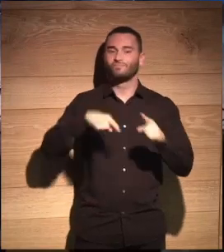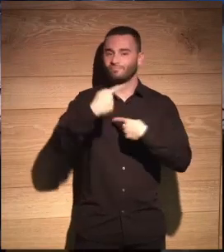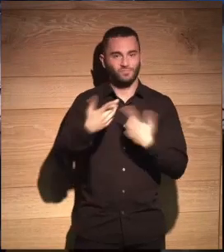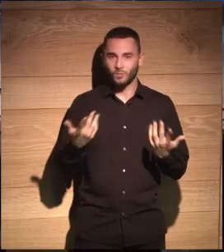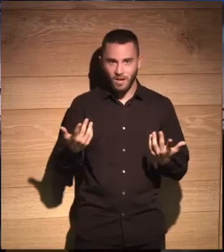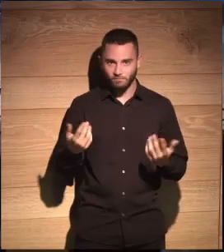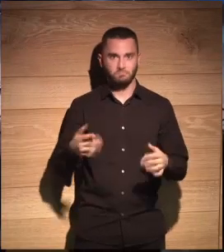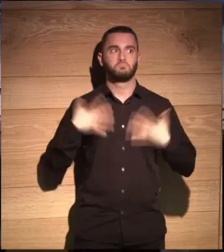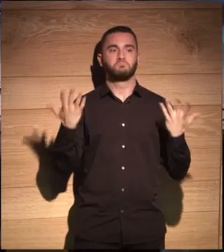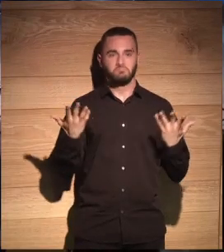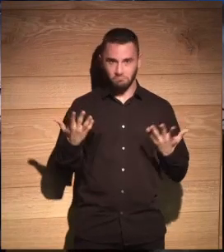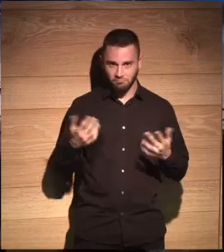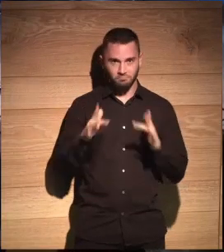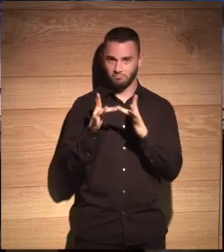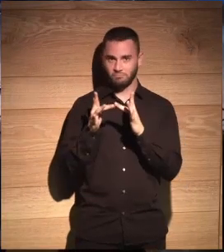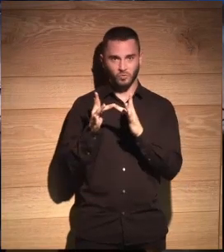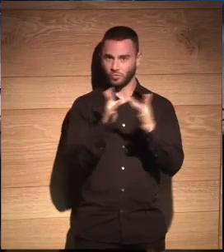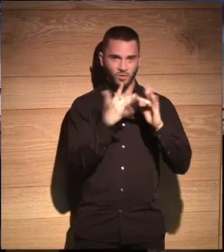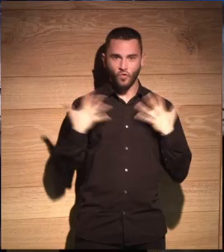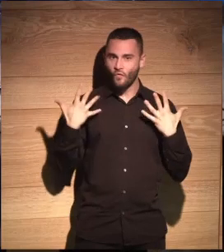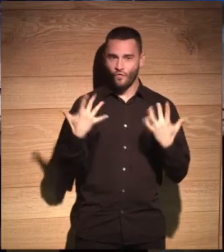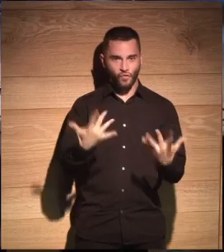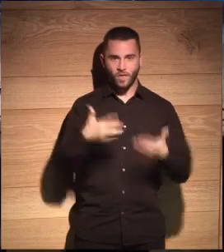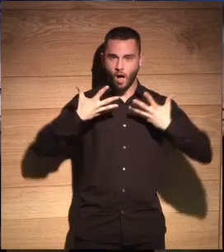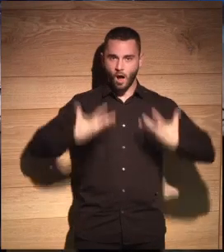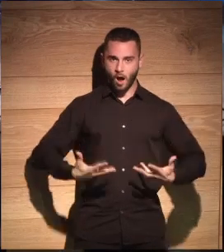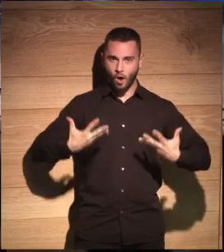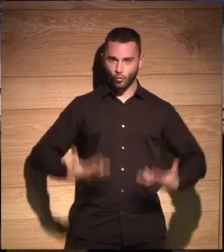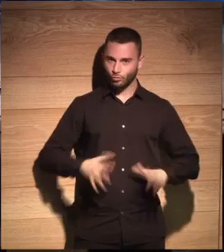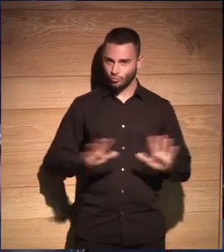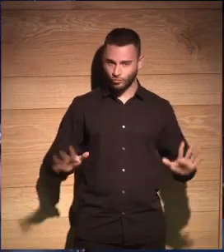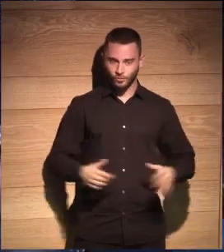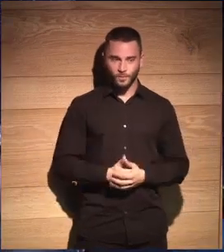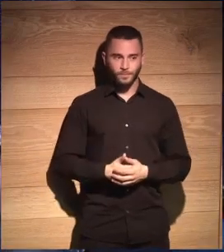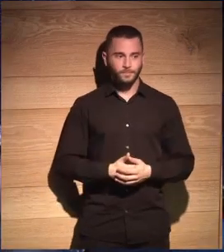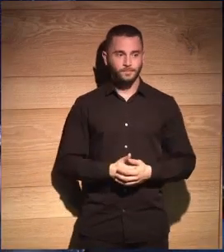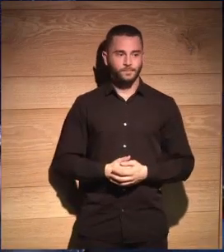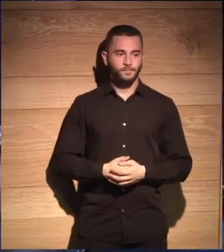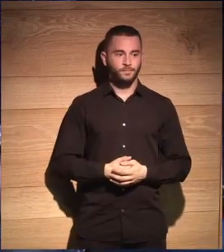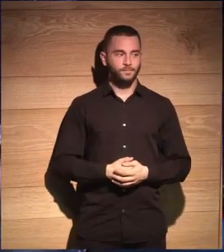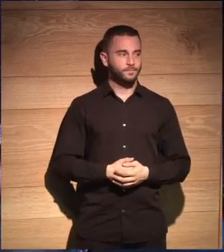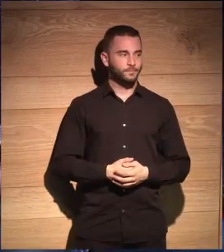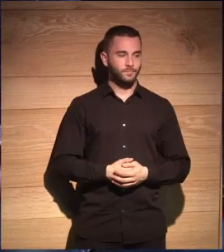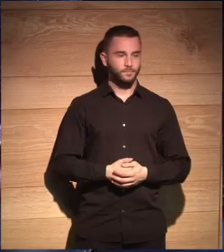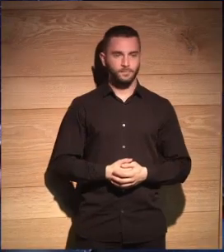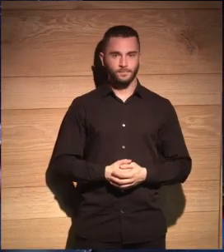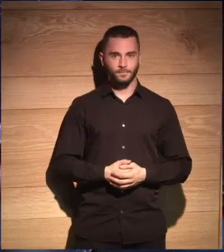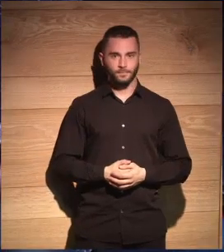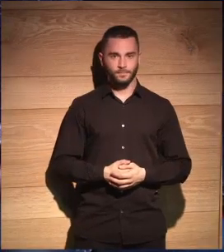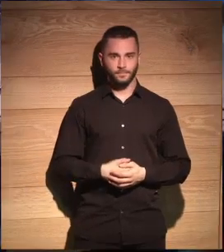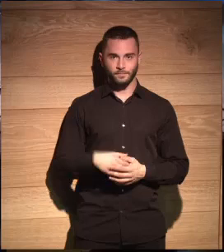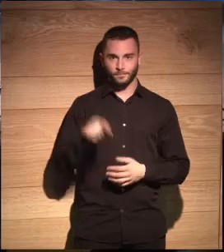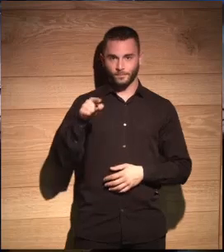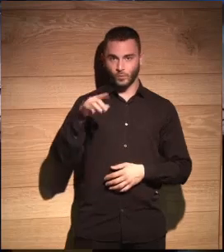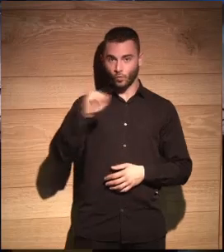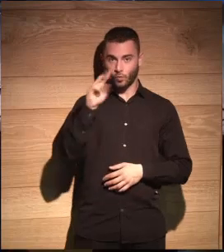No, hemos trabajado muy a gusto, como ya hemos comentado. Exactamente. Y cuando tú, imagino